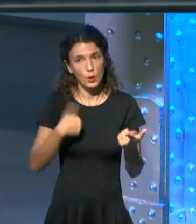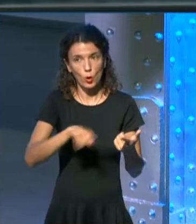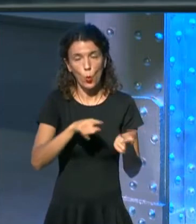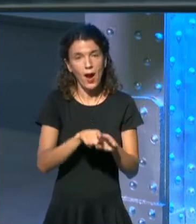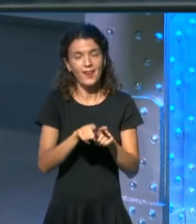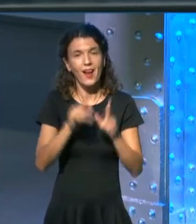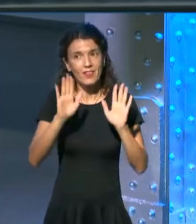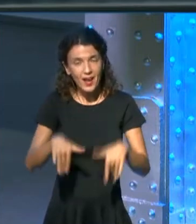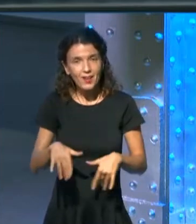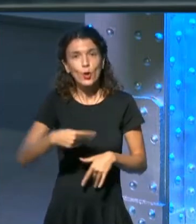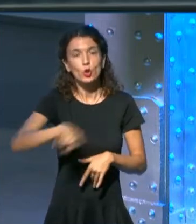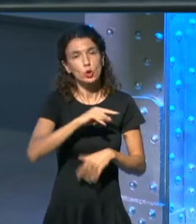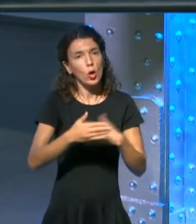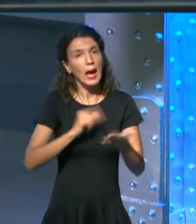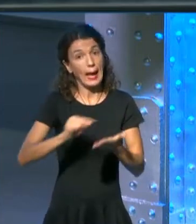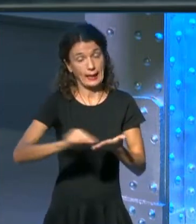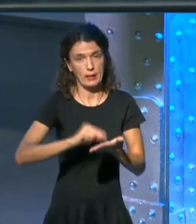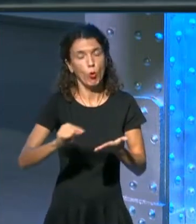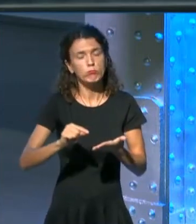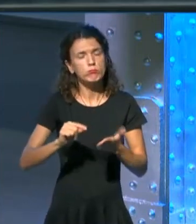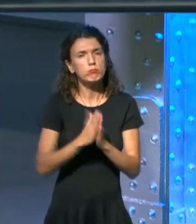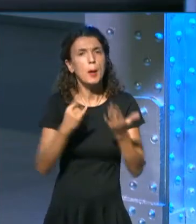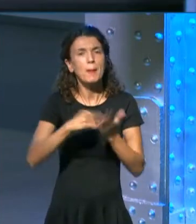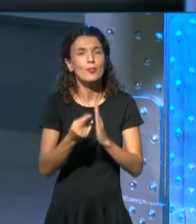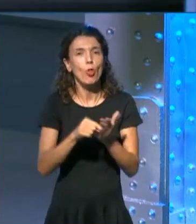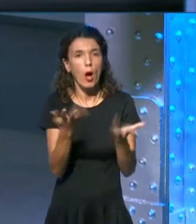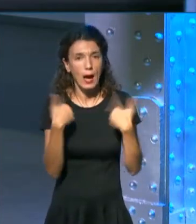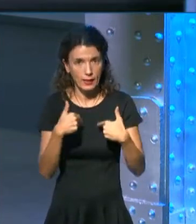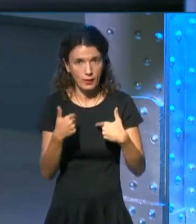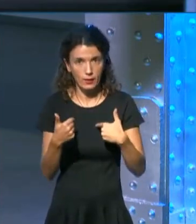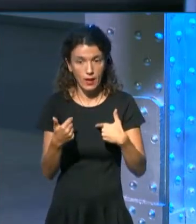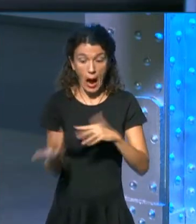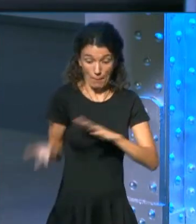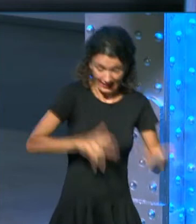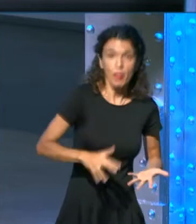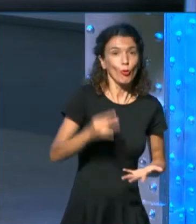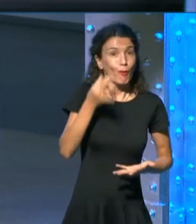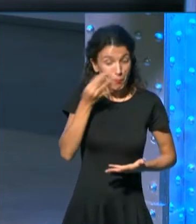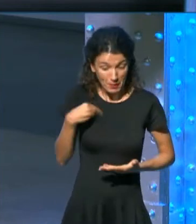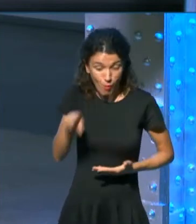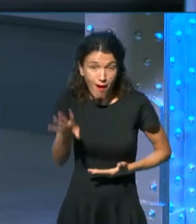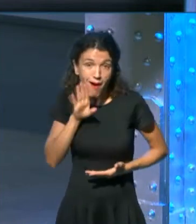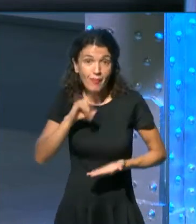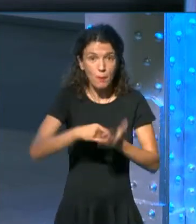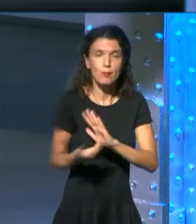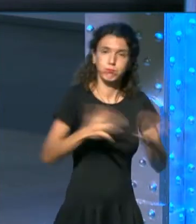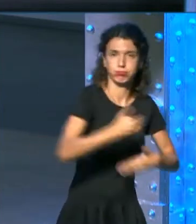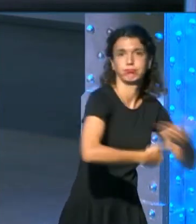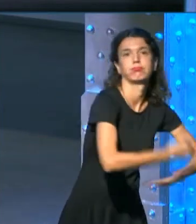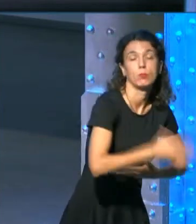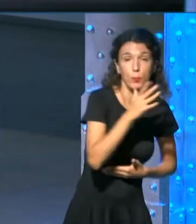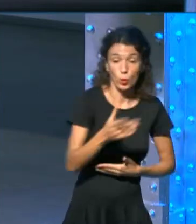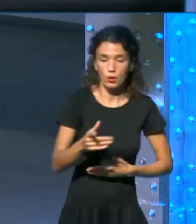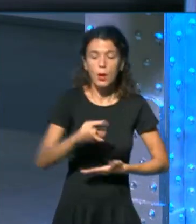propia medicina y hemos escrito un libro sobre métodos ágiles aplicando métodos ágiles. ¿De acuerdo? Aplicando métodos ágiles porque